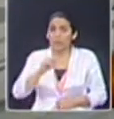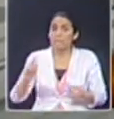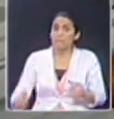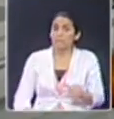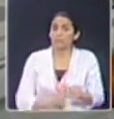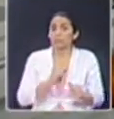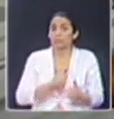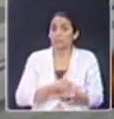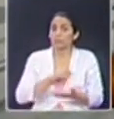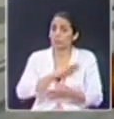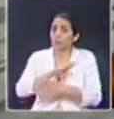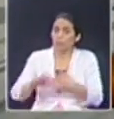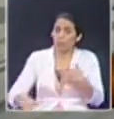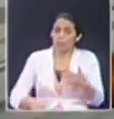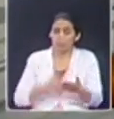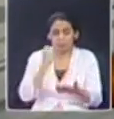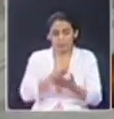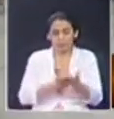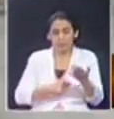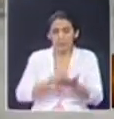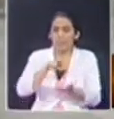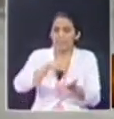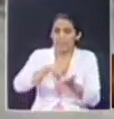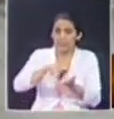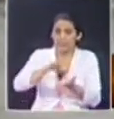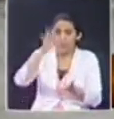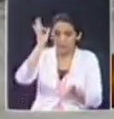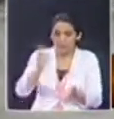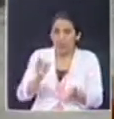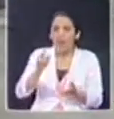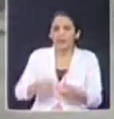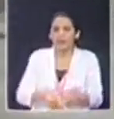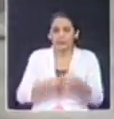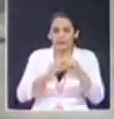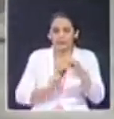se cumplan. Hay que seguir esperando. Hernán Samaniego, Telerama Noticias.